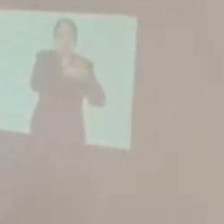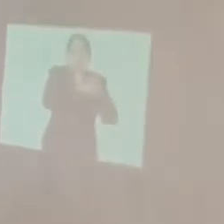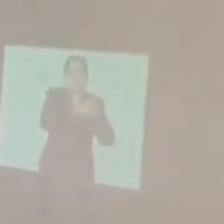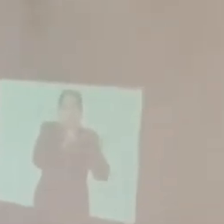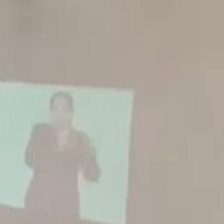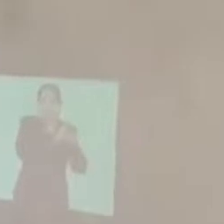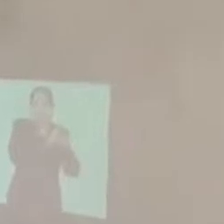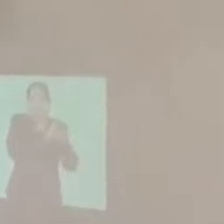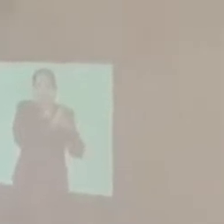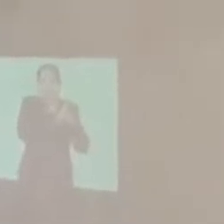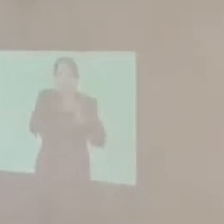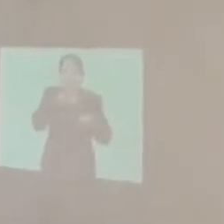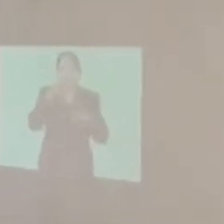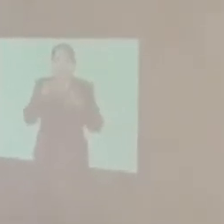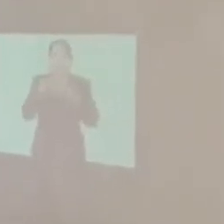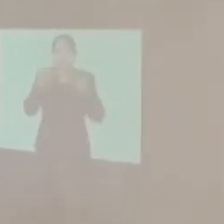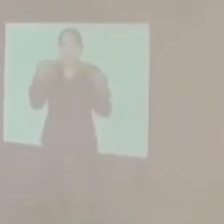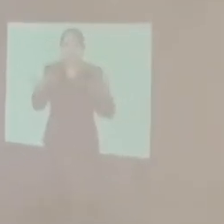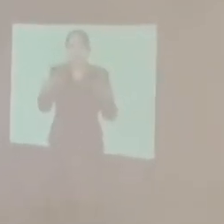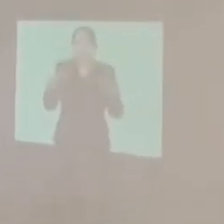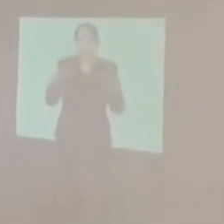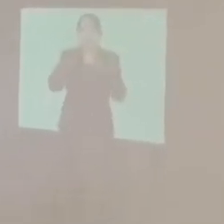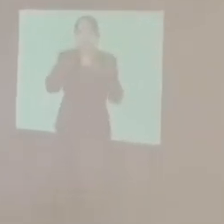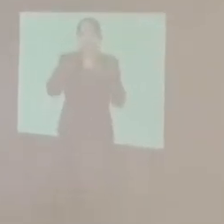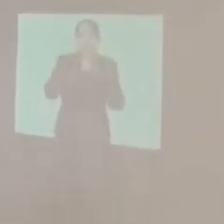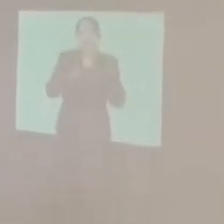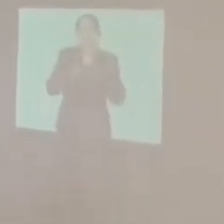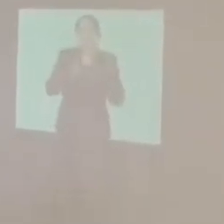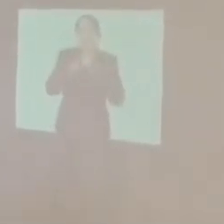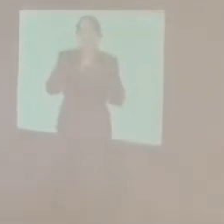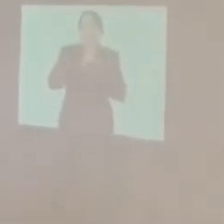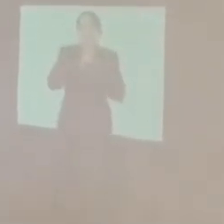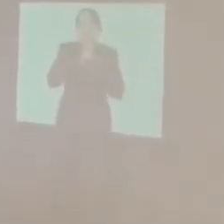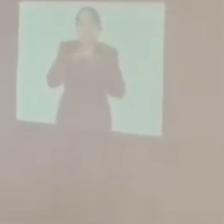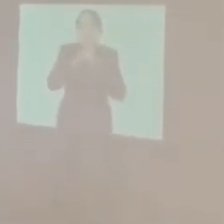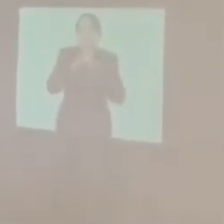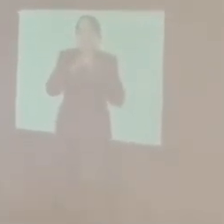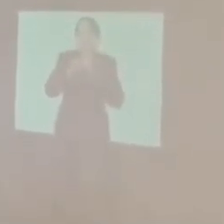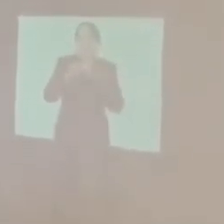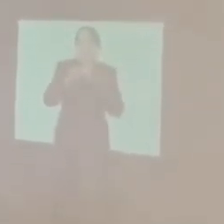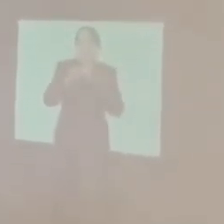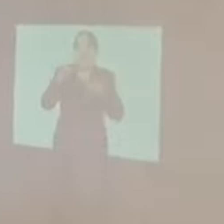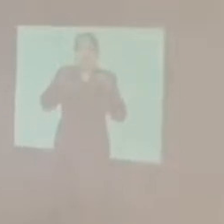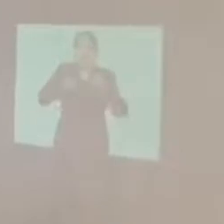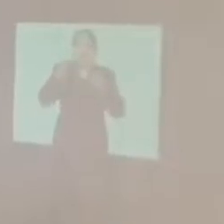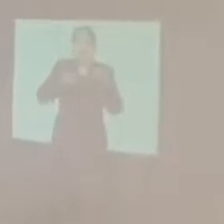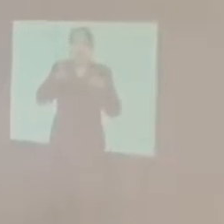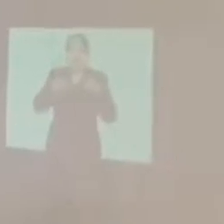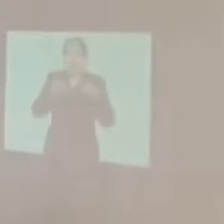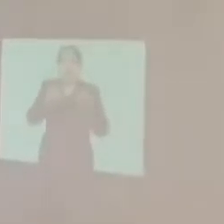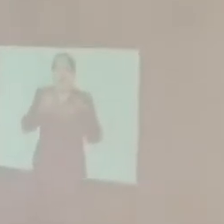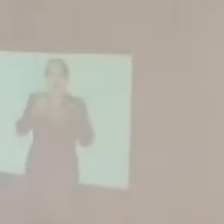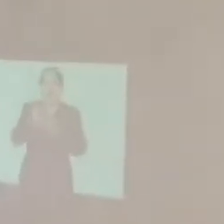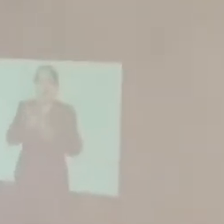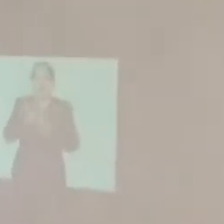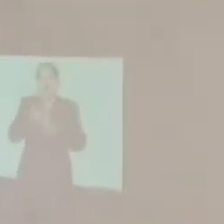allá en la Ciudad de México. Y hoy en diferentes estados de la República Mexicana se está